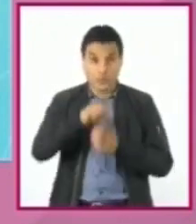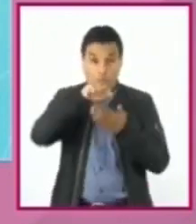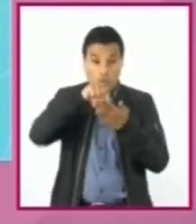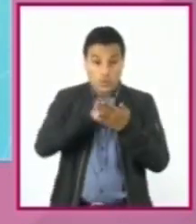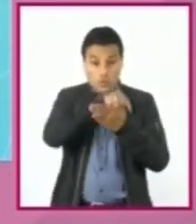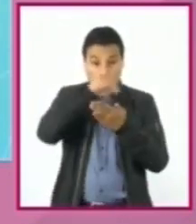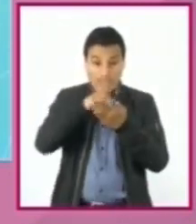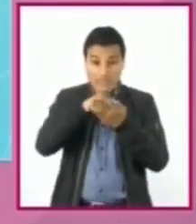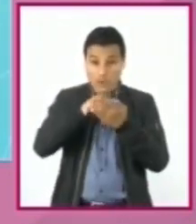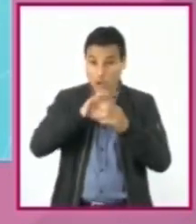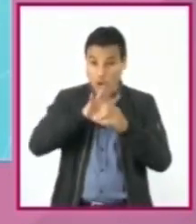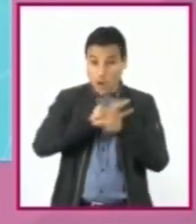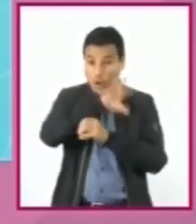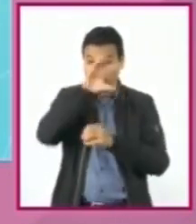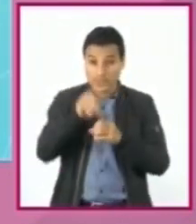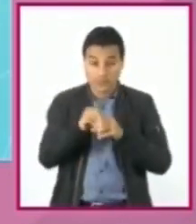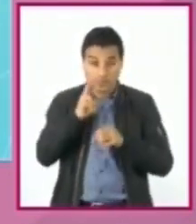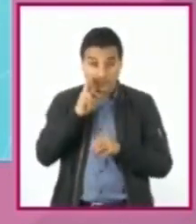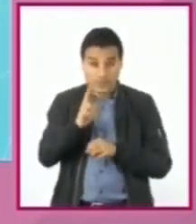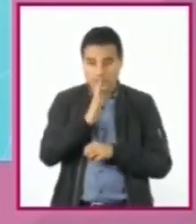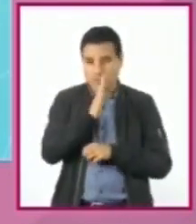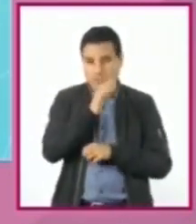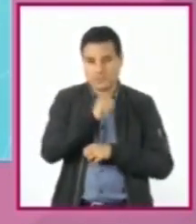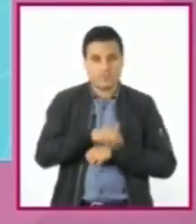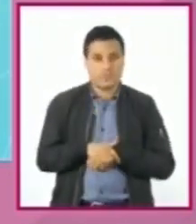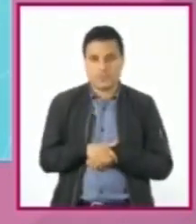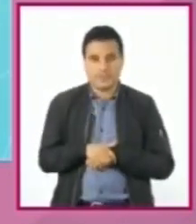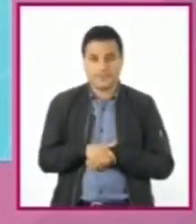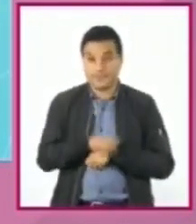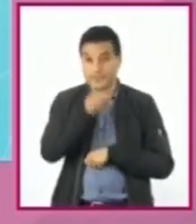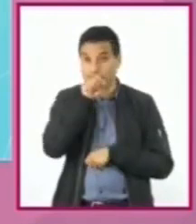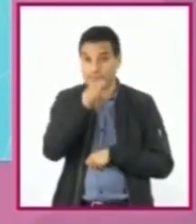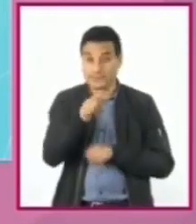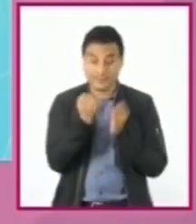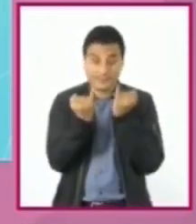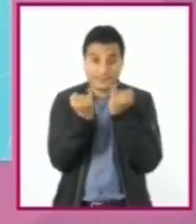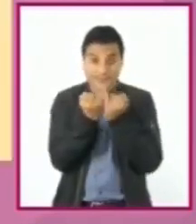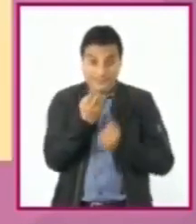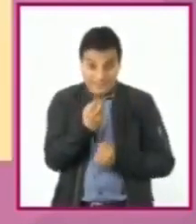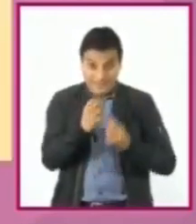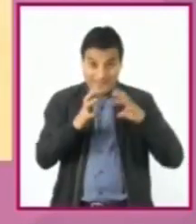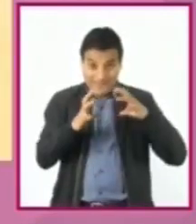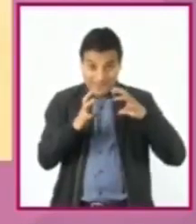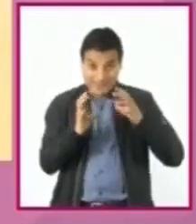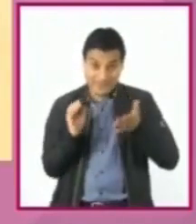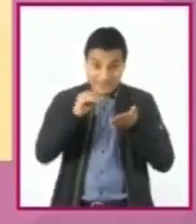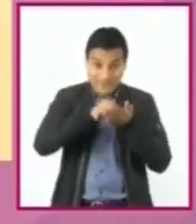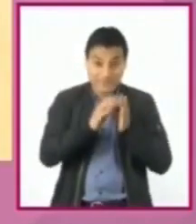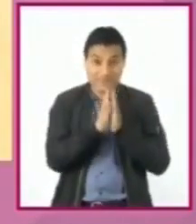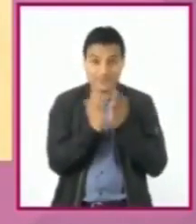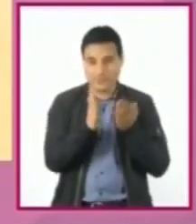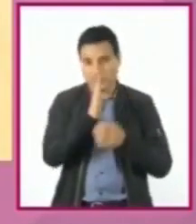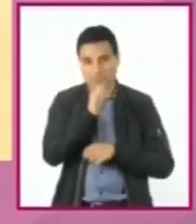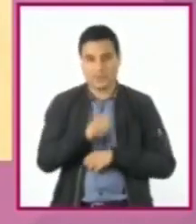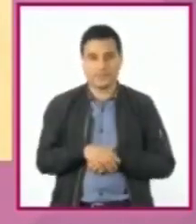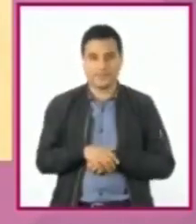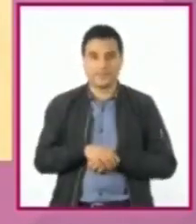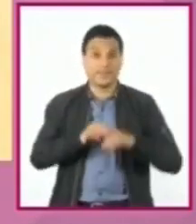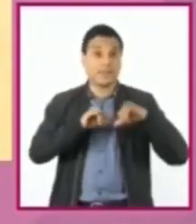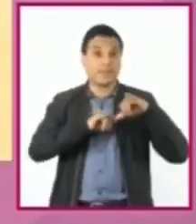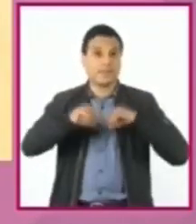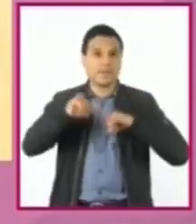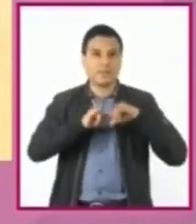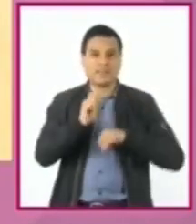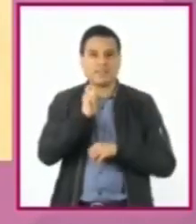lugares del mundo a la vez. Por su forma, es imposible incluirlo en un libro. Un mapa es una